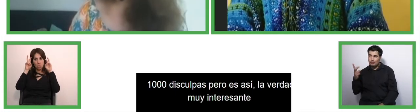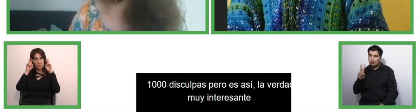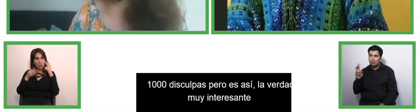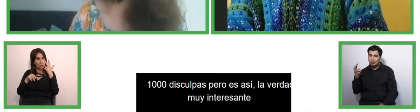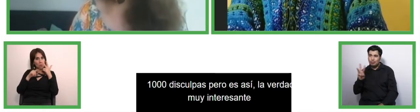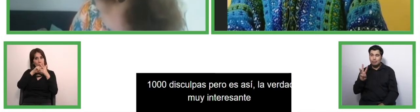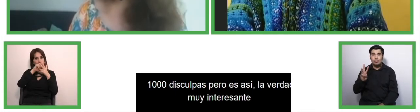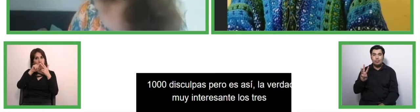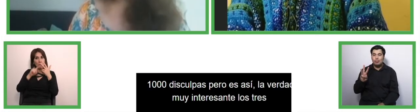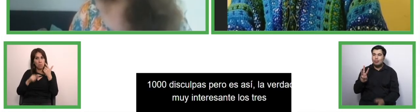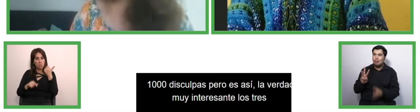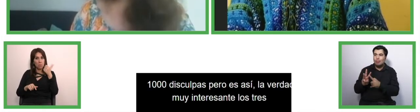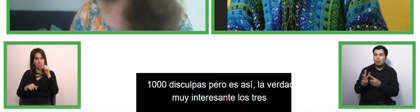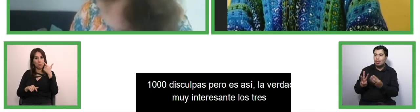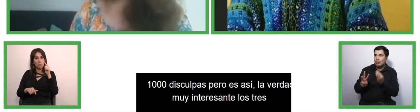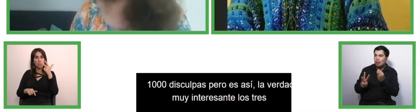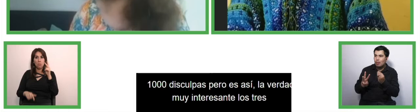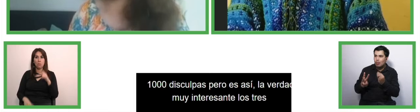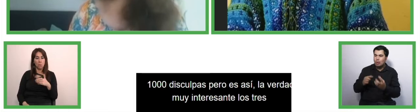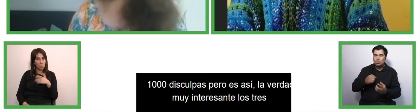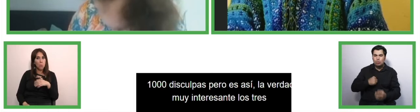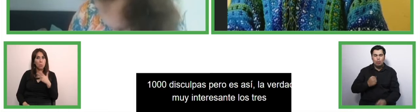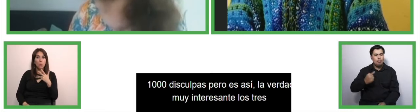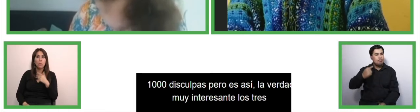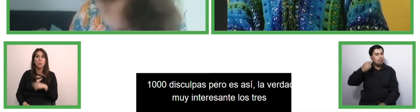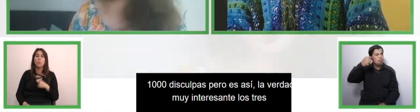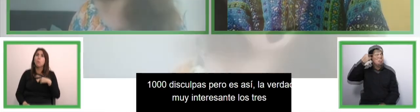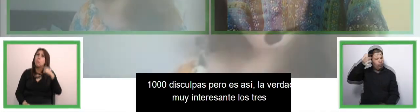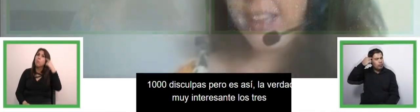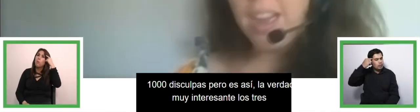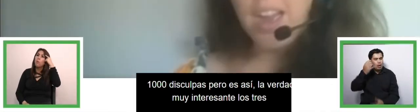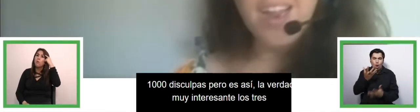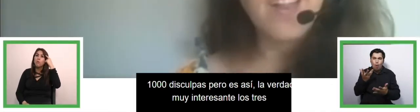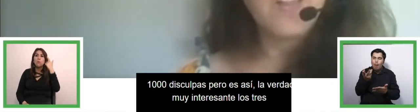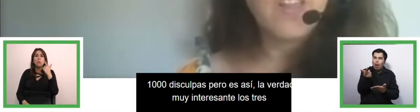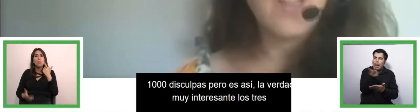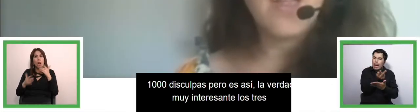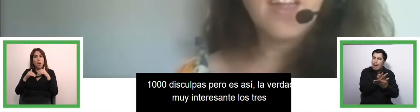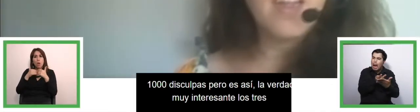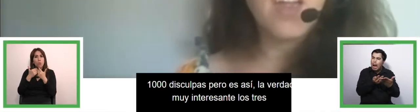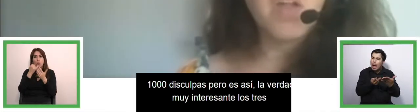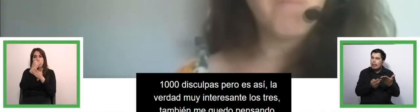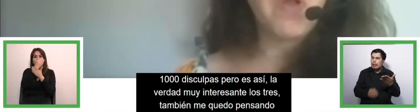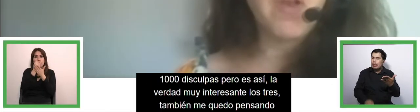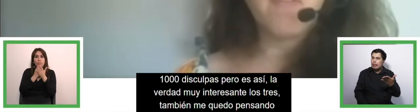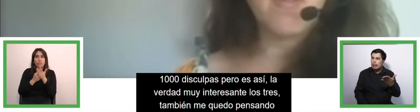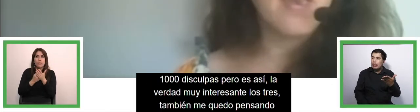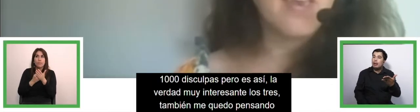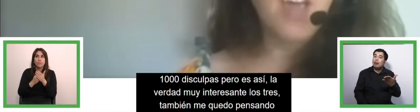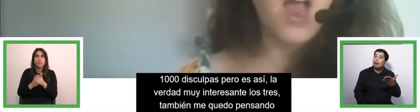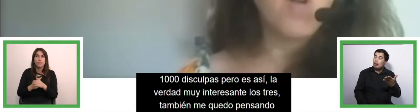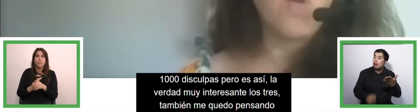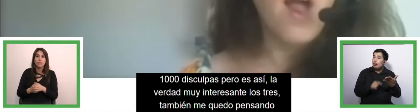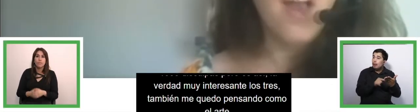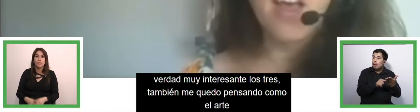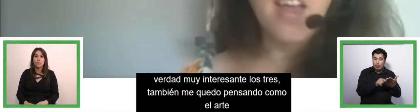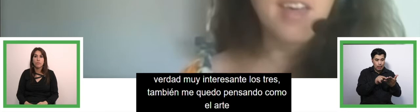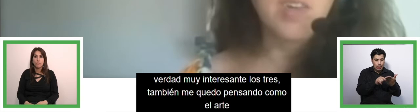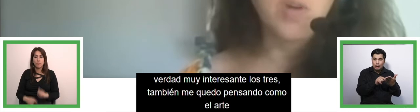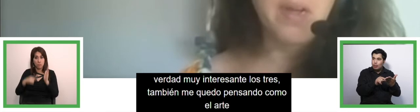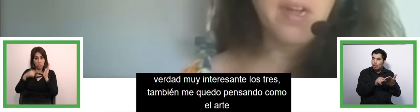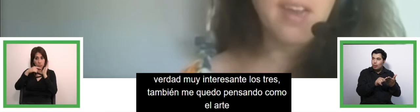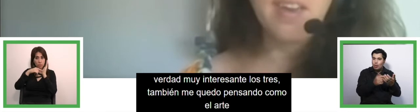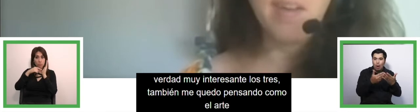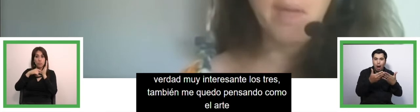Como también me quedo pensando cómo el arte pero da lugar a